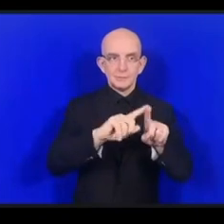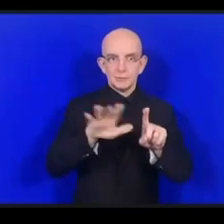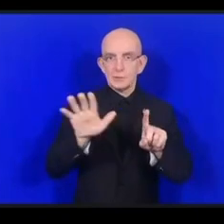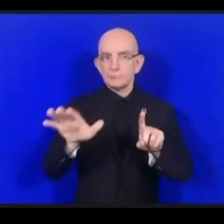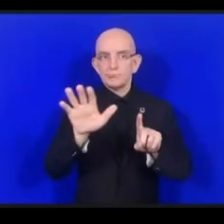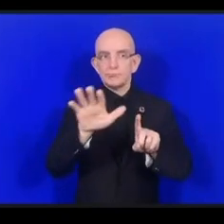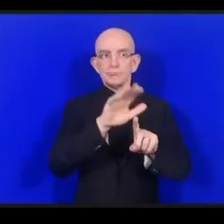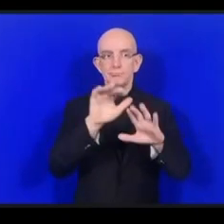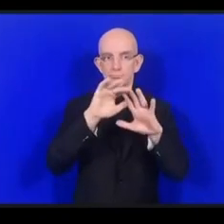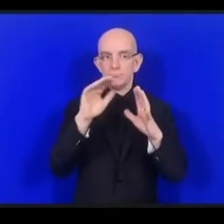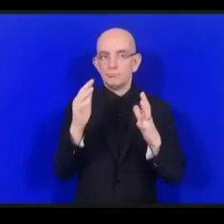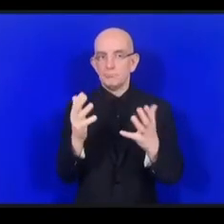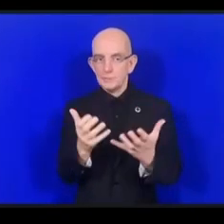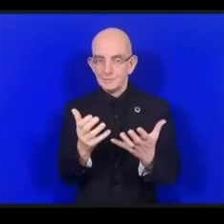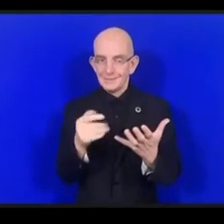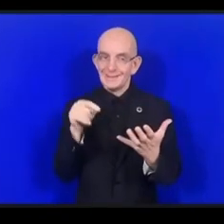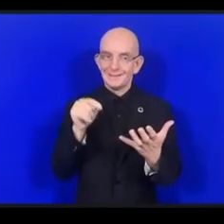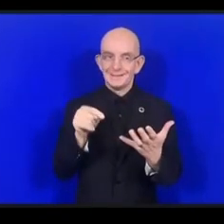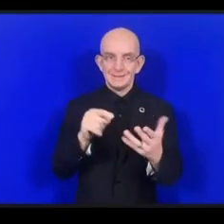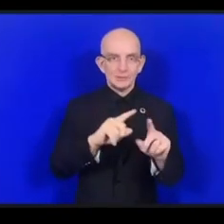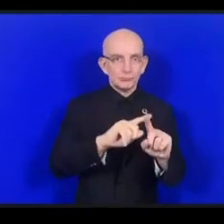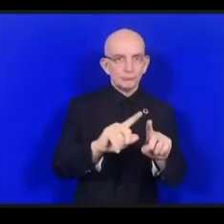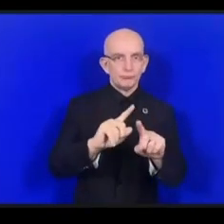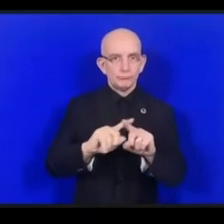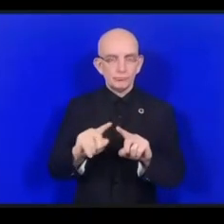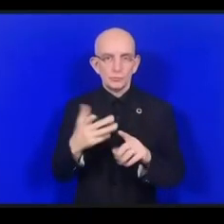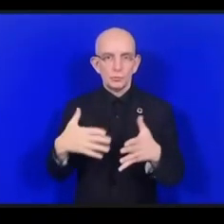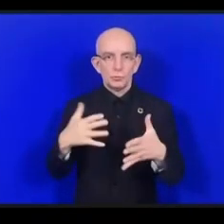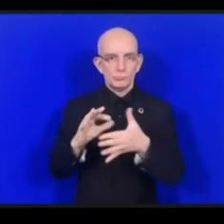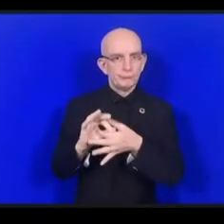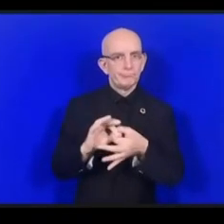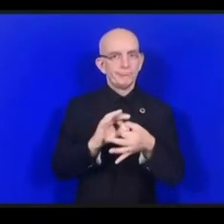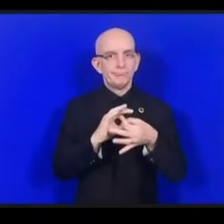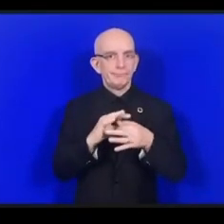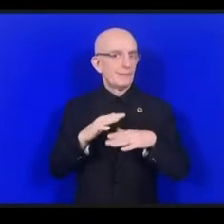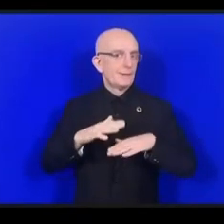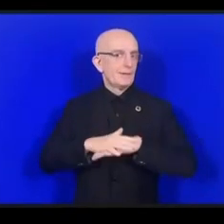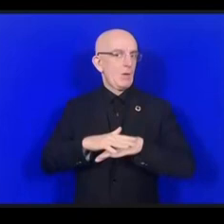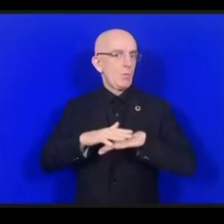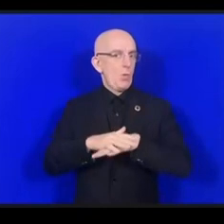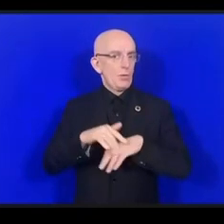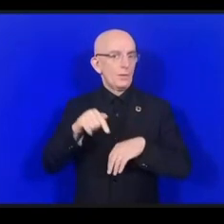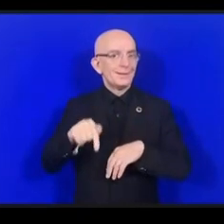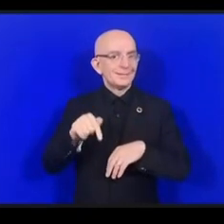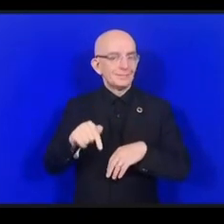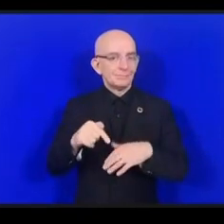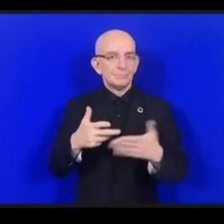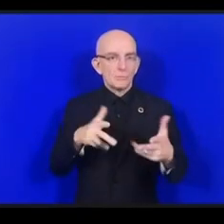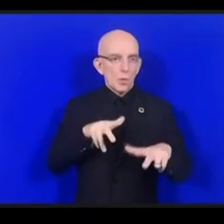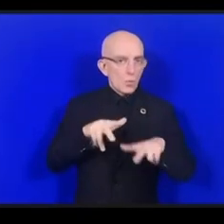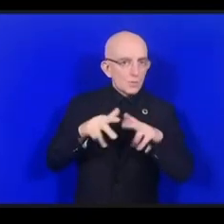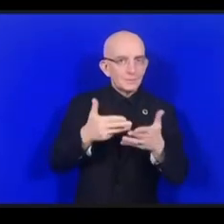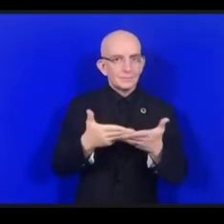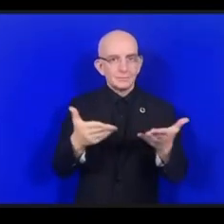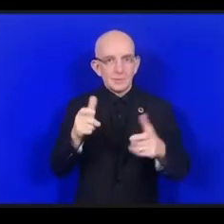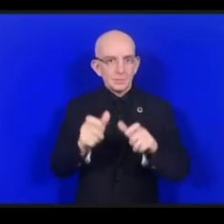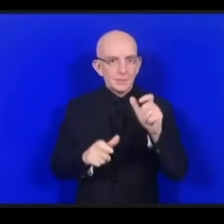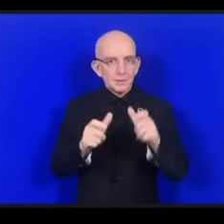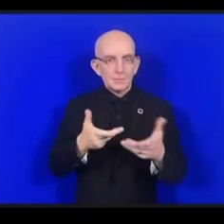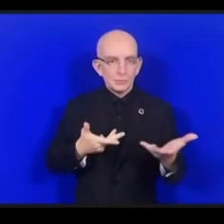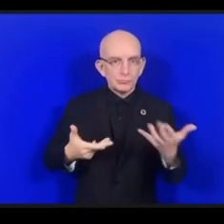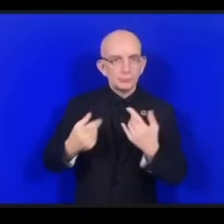implican una comunidad mucho más amplia Más allá del ecosistema del sistema de gobernanza por favor permitan citar lo